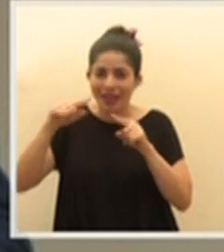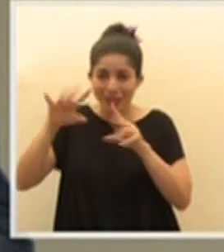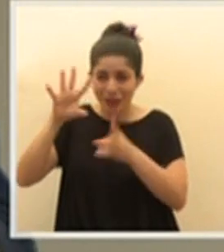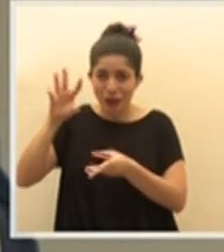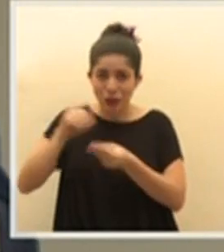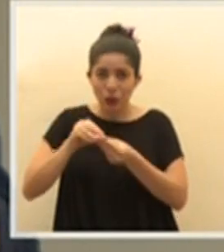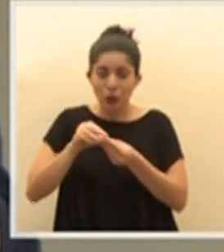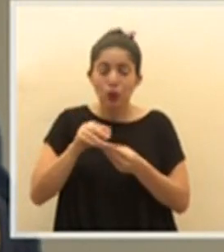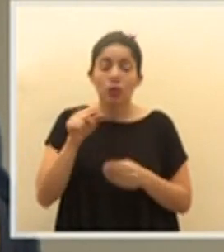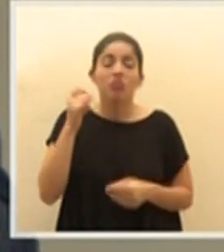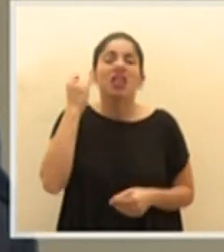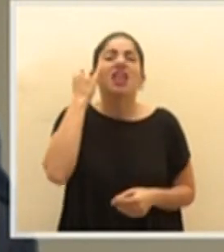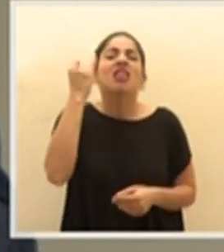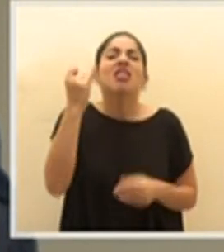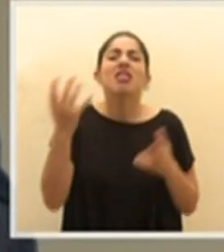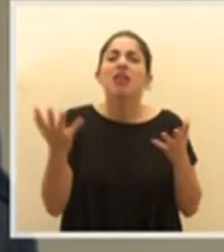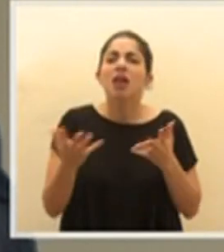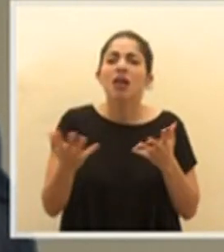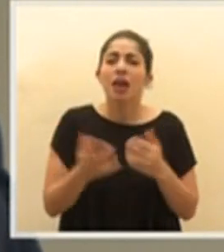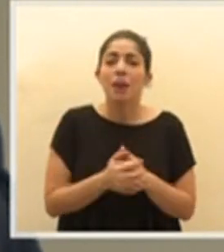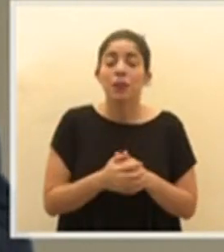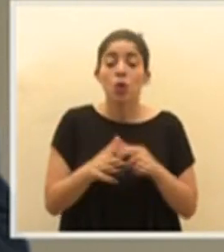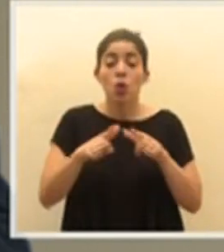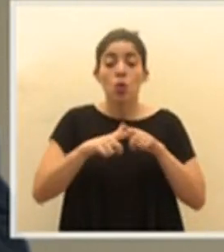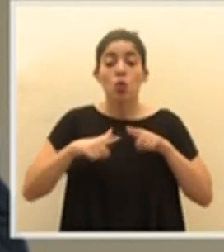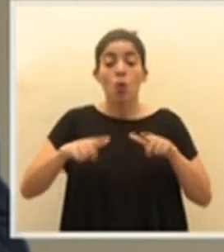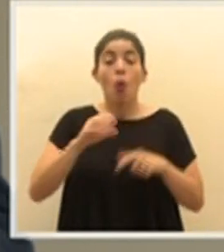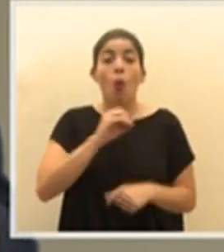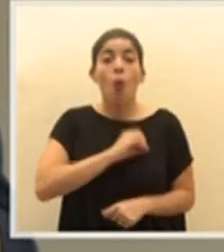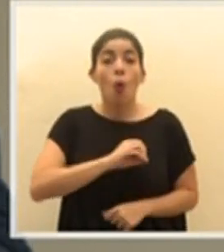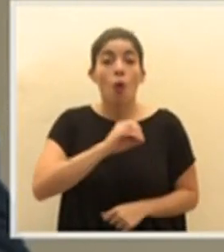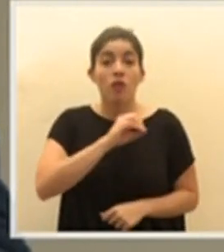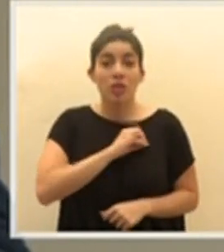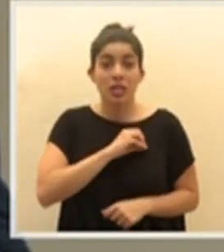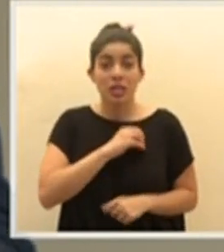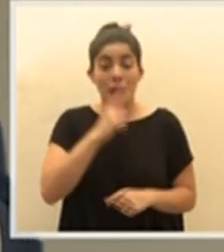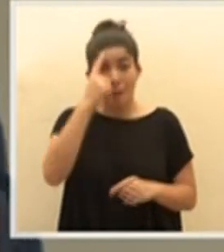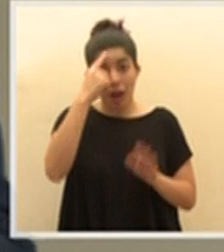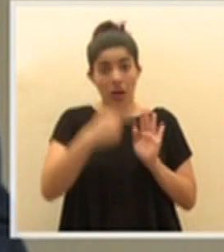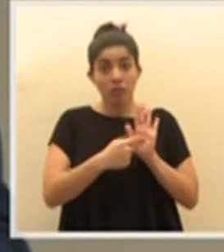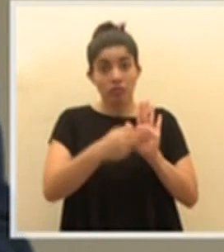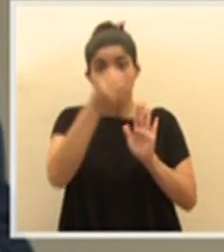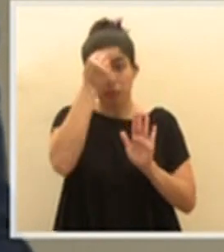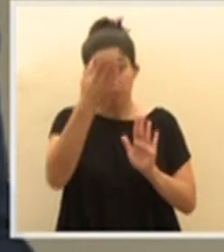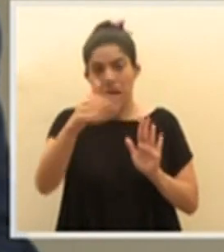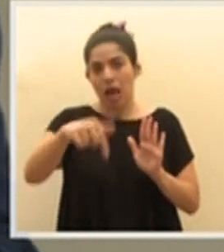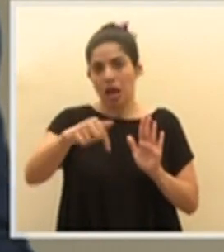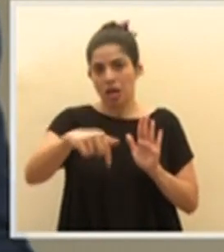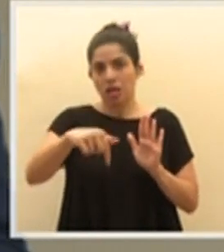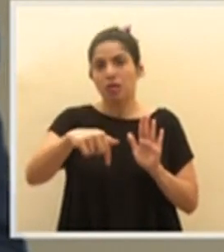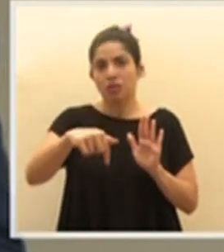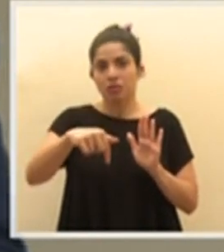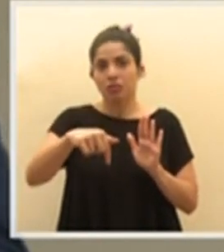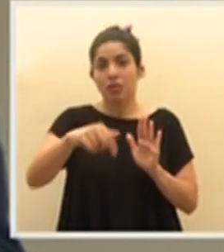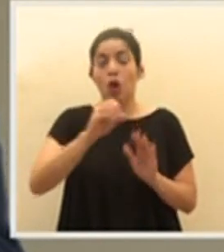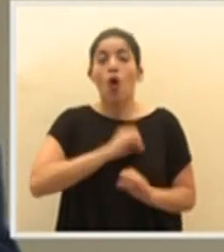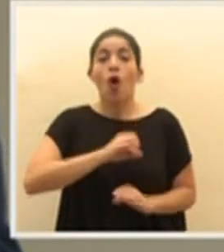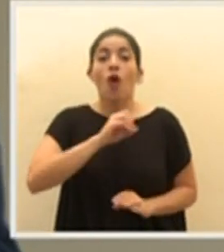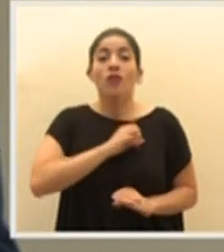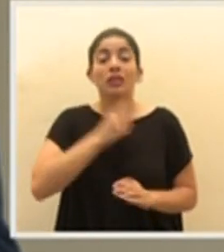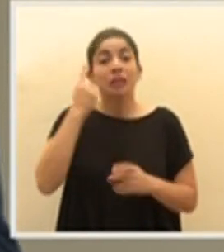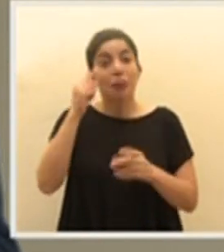idea es que el lugar oficial para presentar esos datos es aquí y el ente oficial